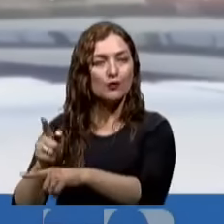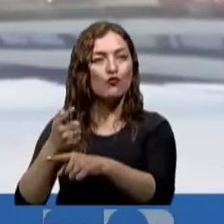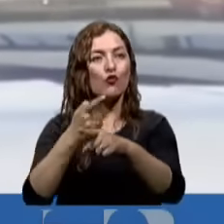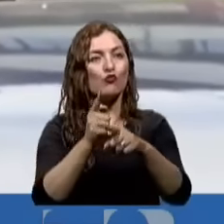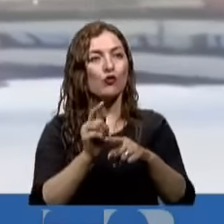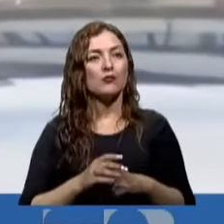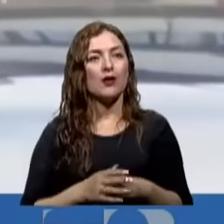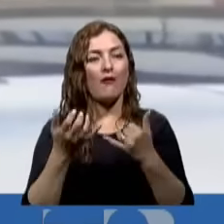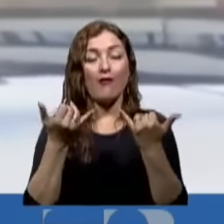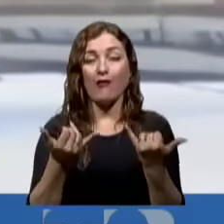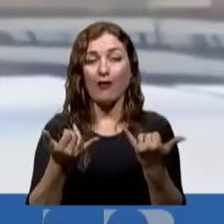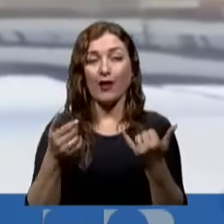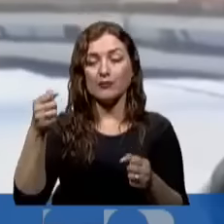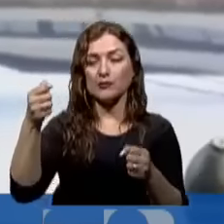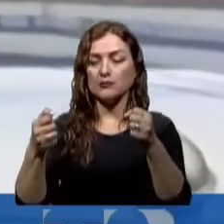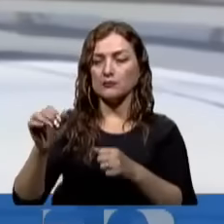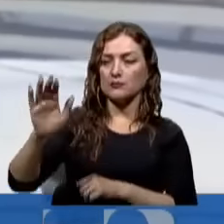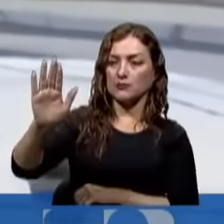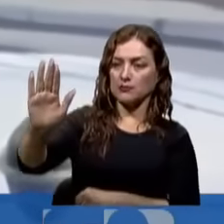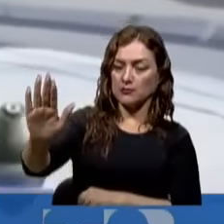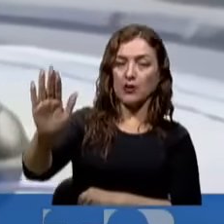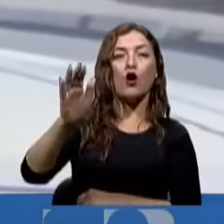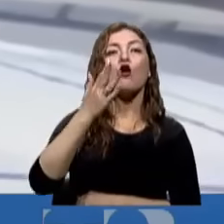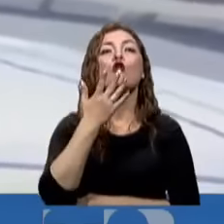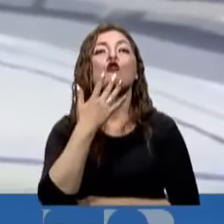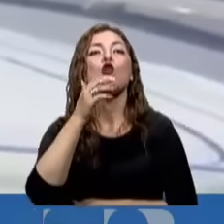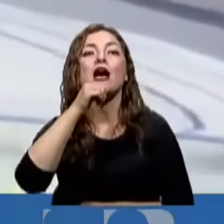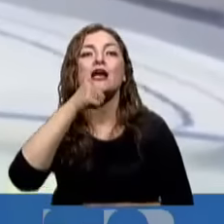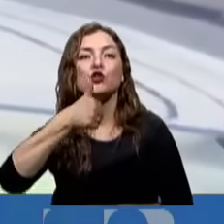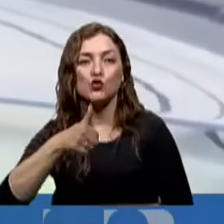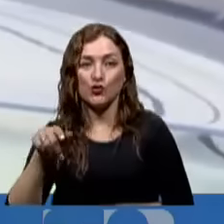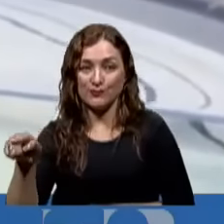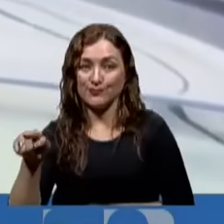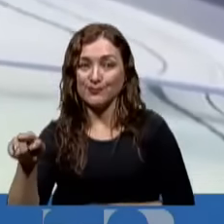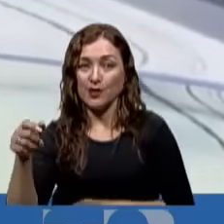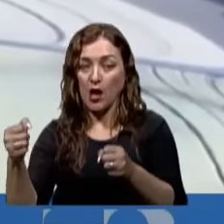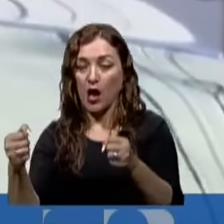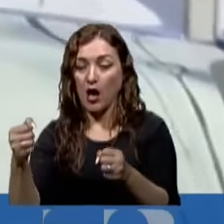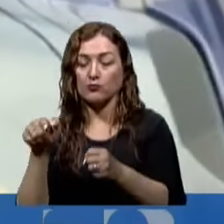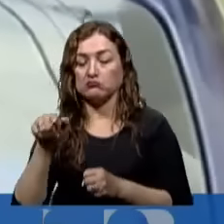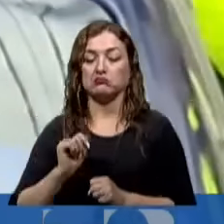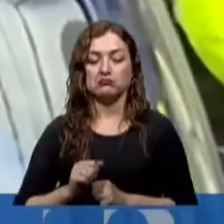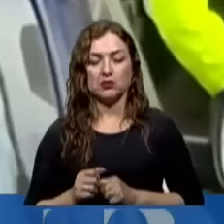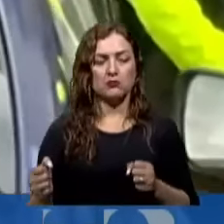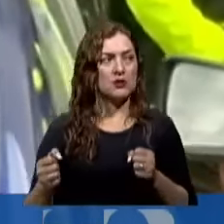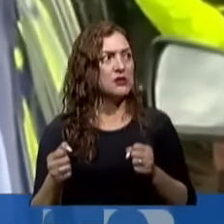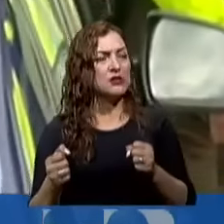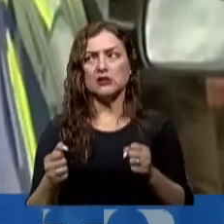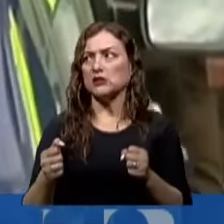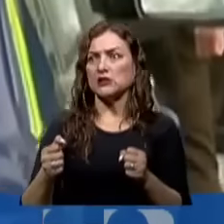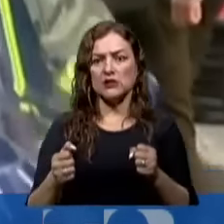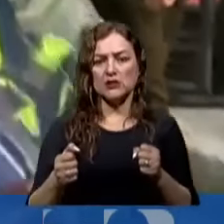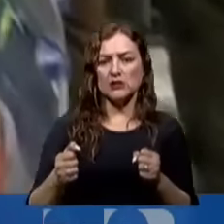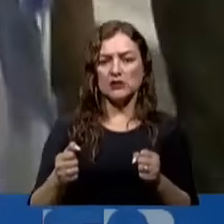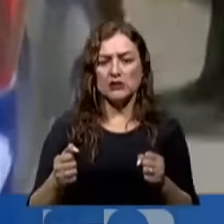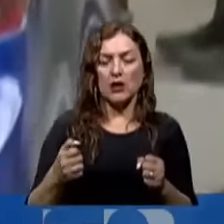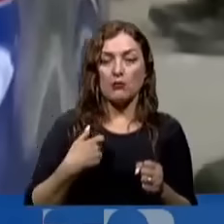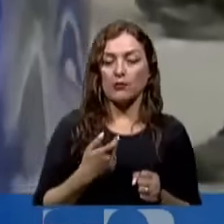a hacerle parar la marcha al vehículo de color azul. El mismo que al momento de realizar la